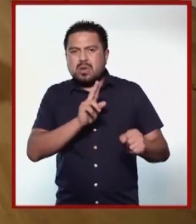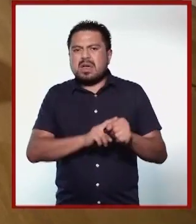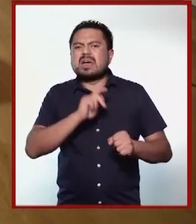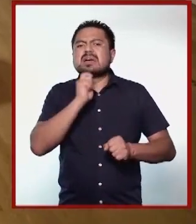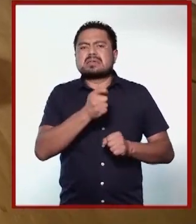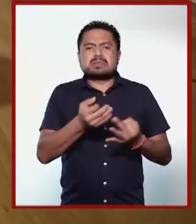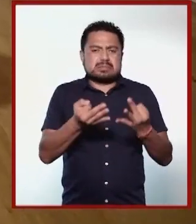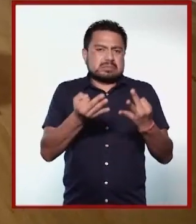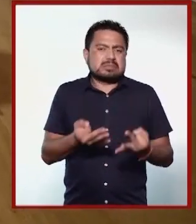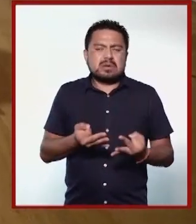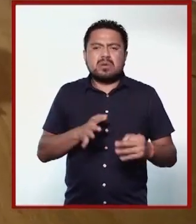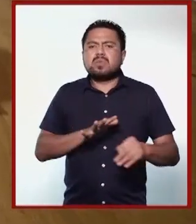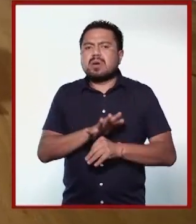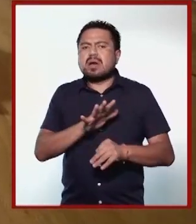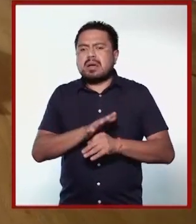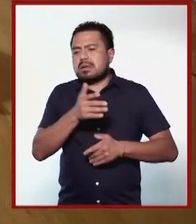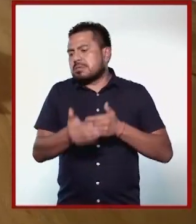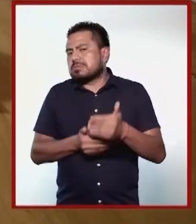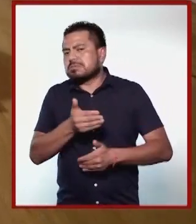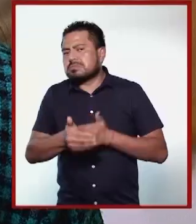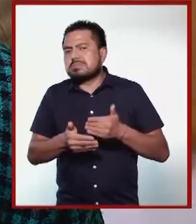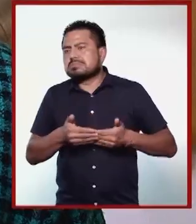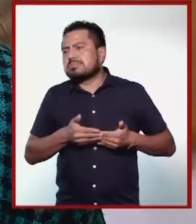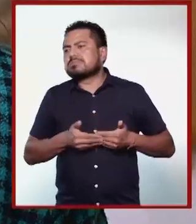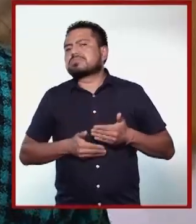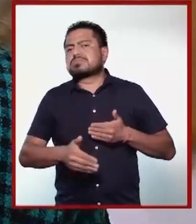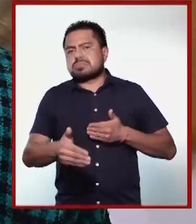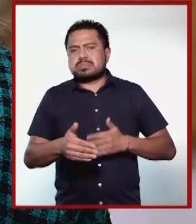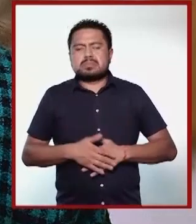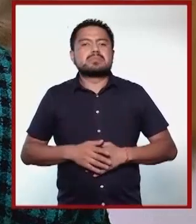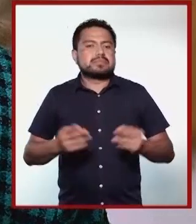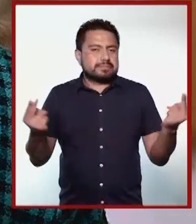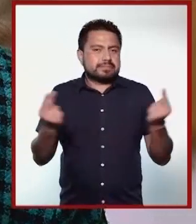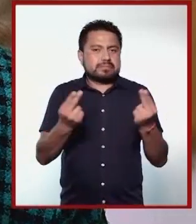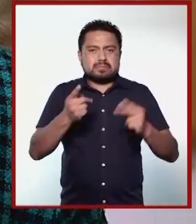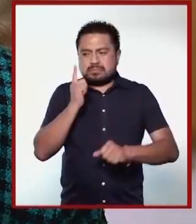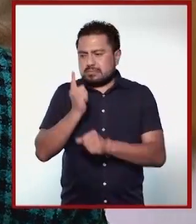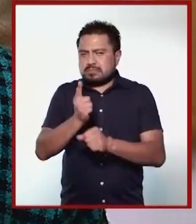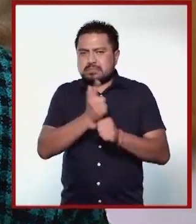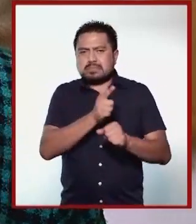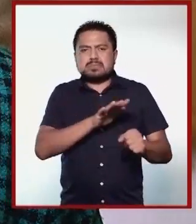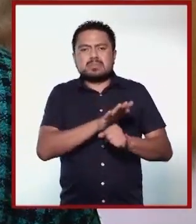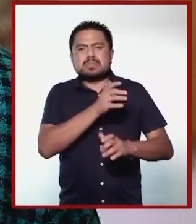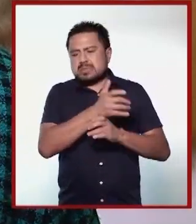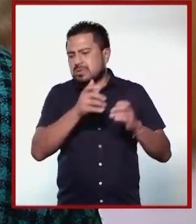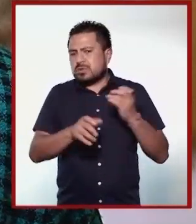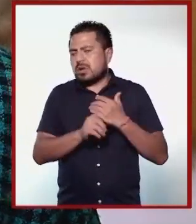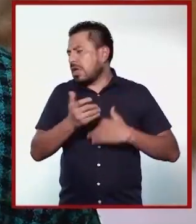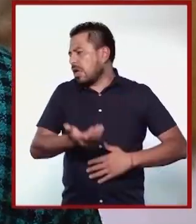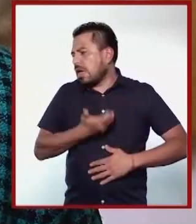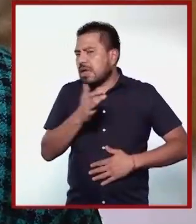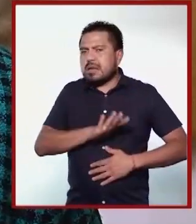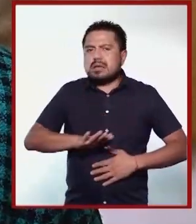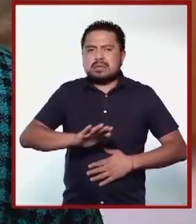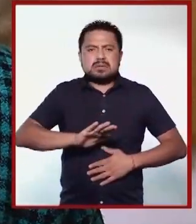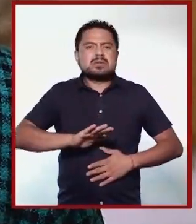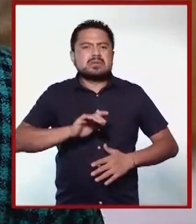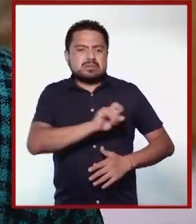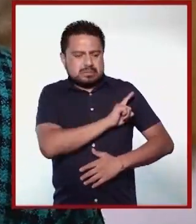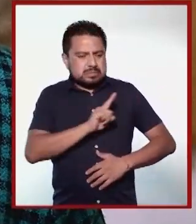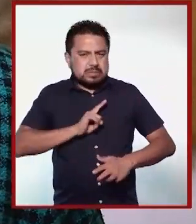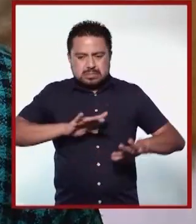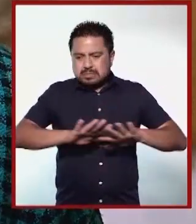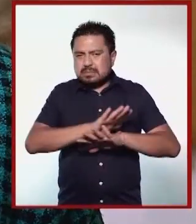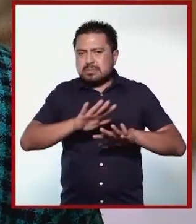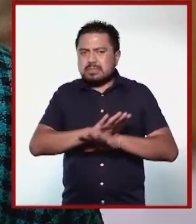en realidad, un periodo de transición. Es necesario identificar aquellos aspectos, costumbres y prácticas que debemos